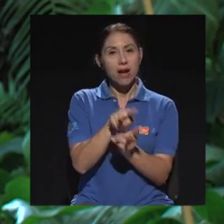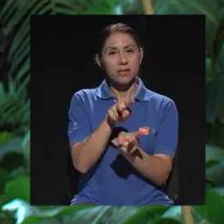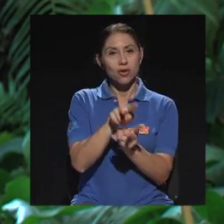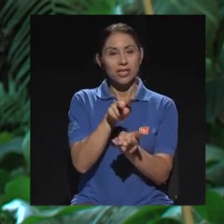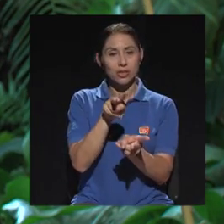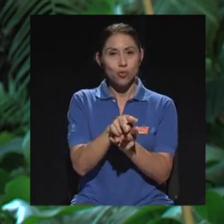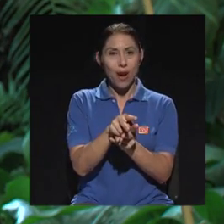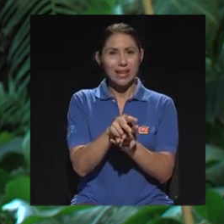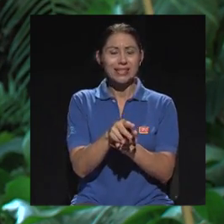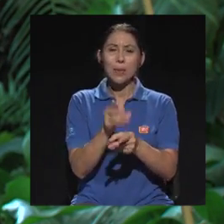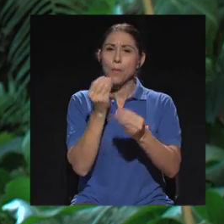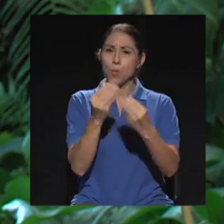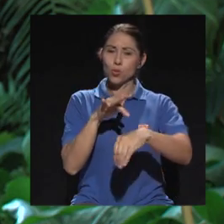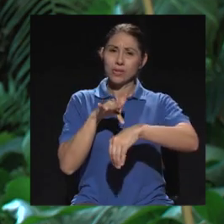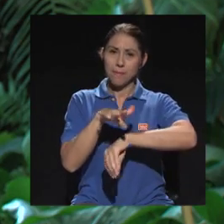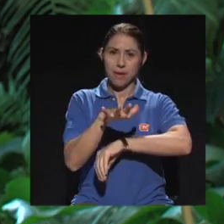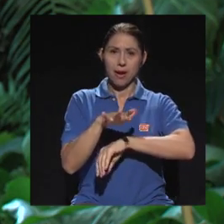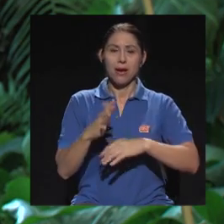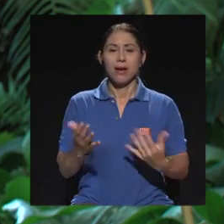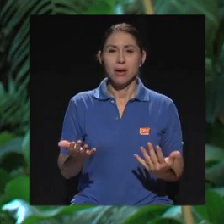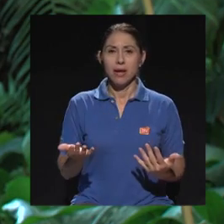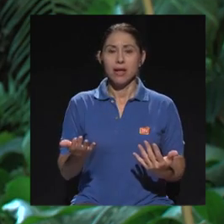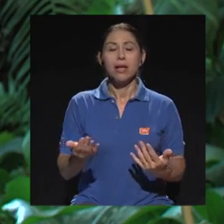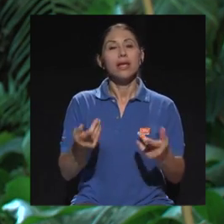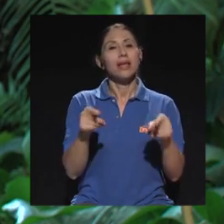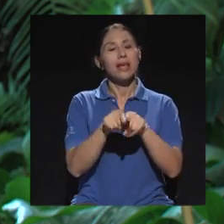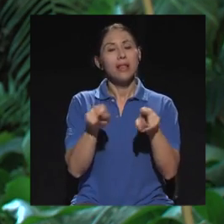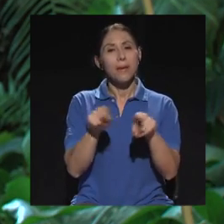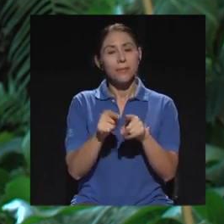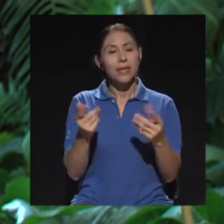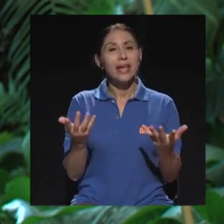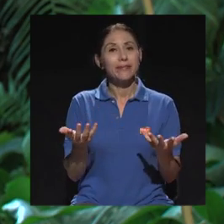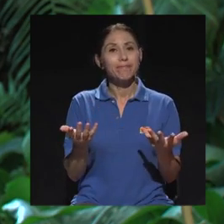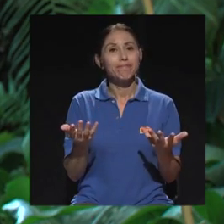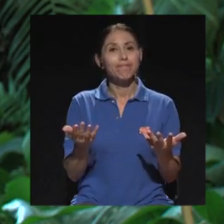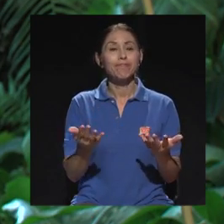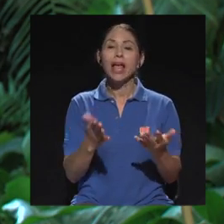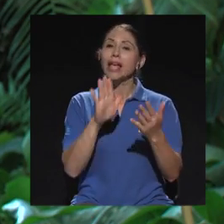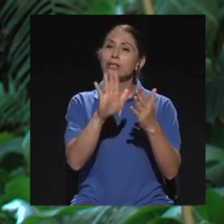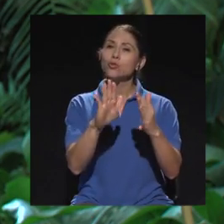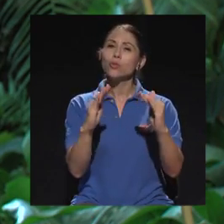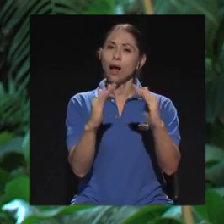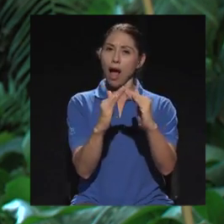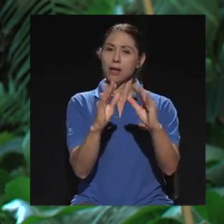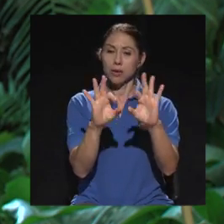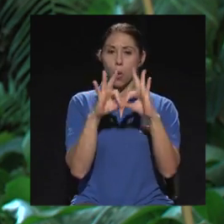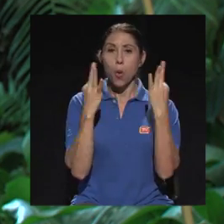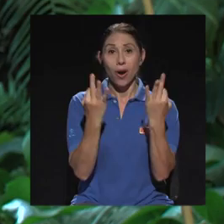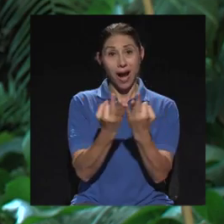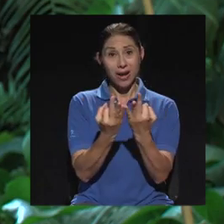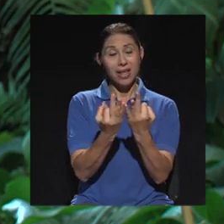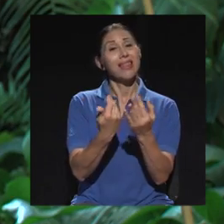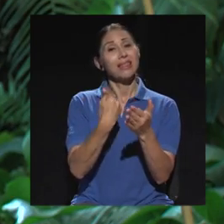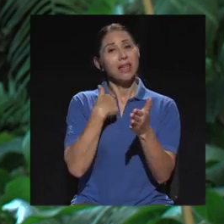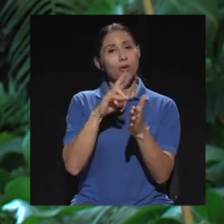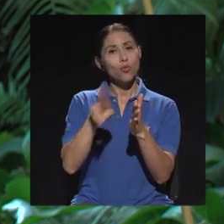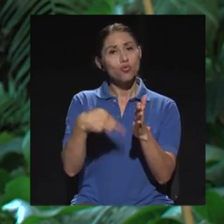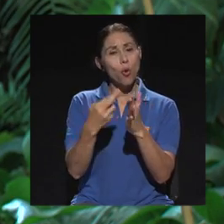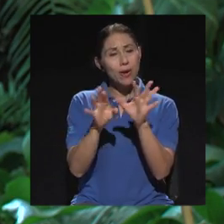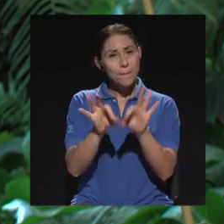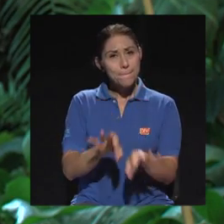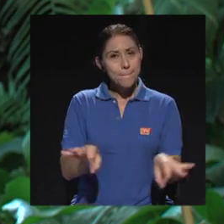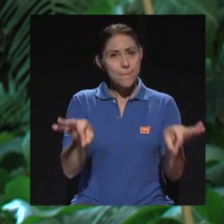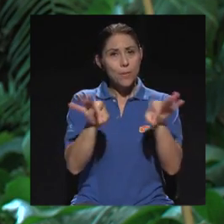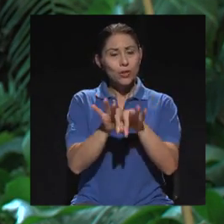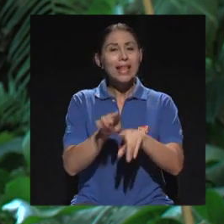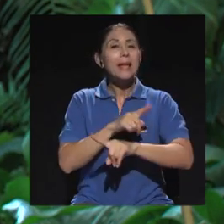iniciar relaciones sexuales precoces, que también, obviamente, el hogar, digamos, juega un papel sumamente